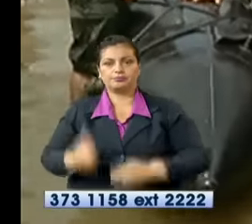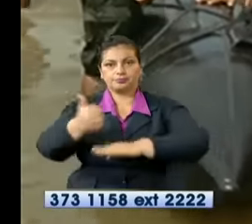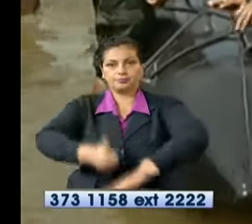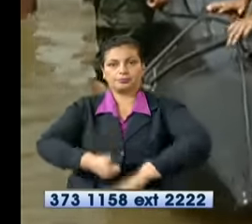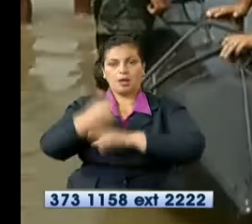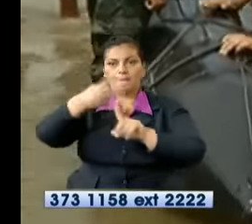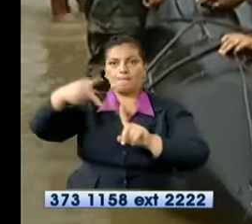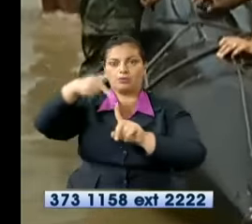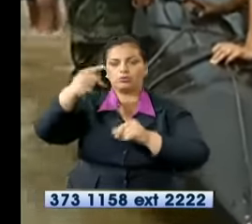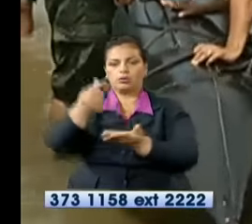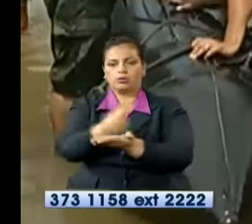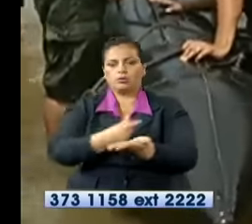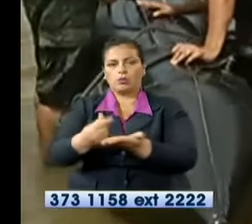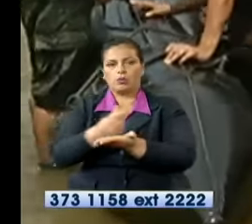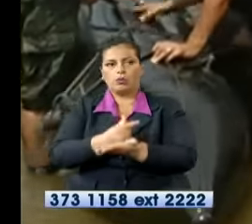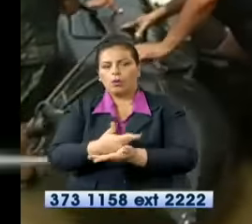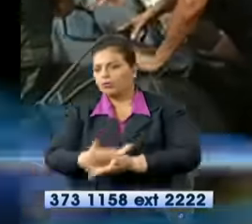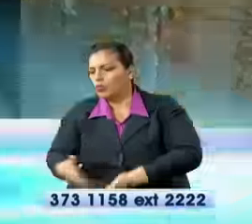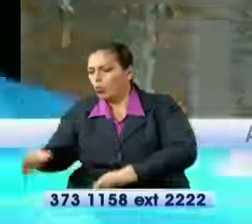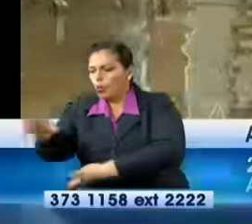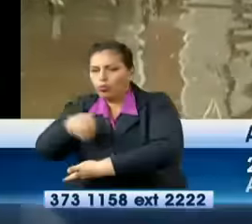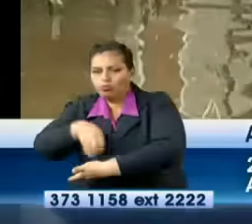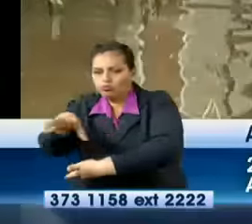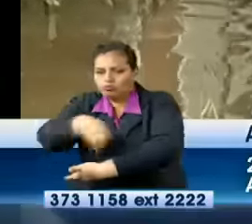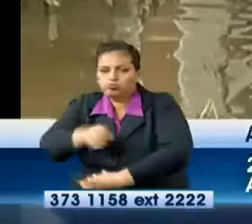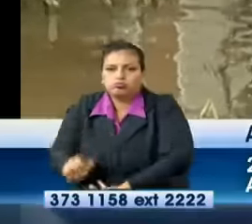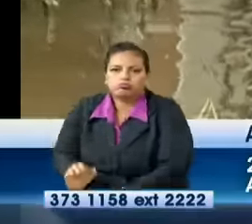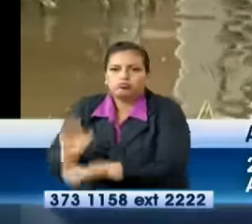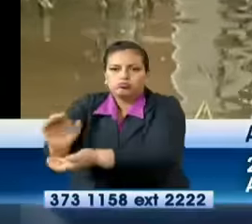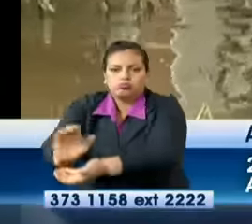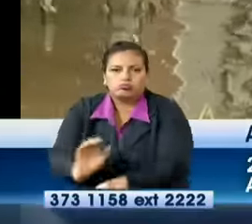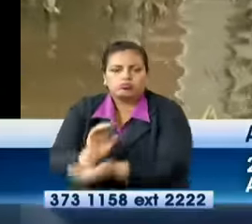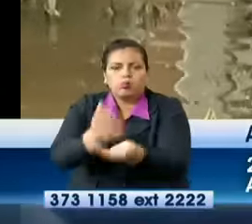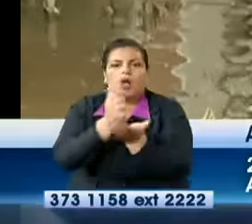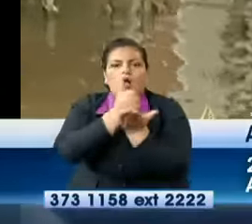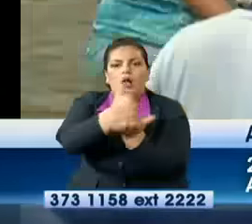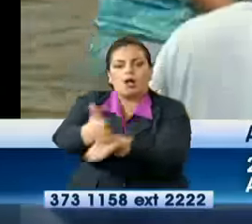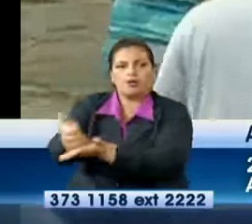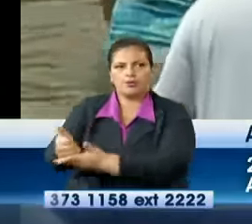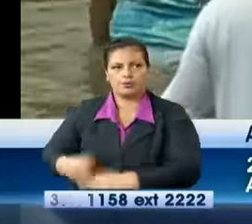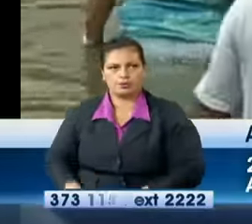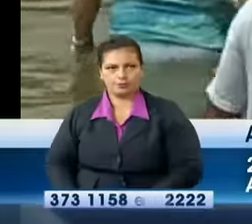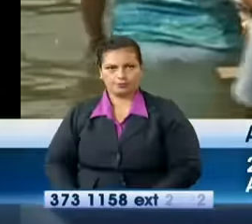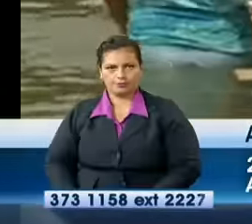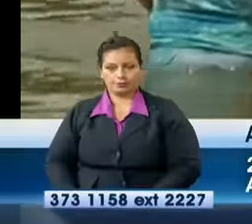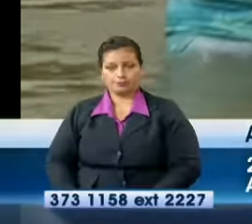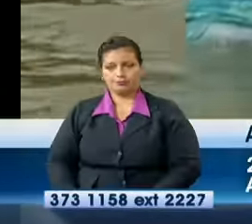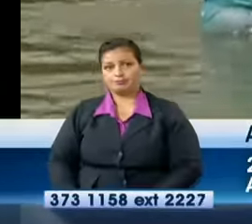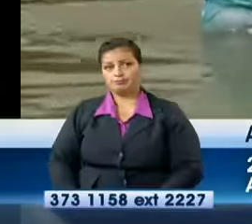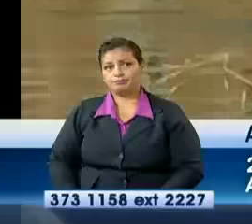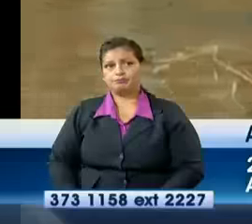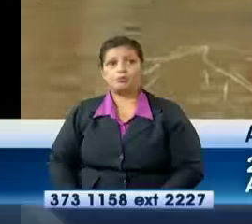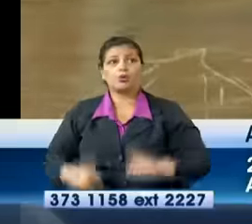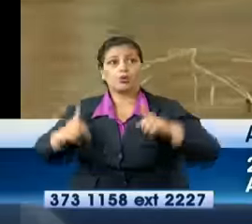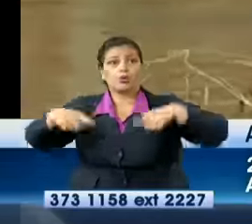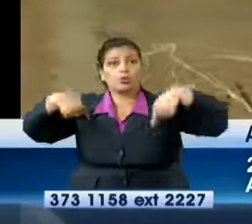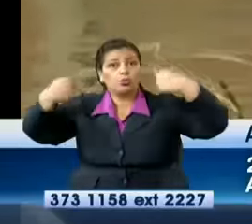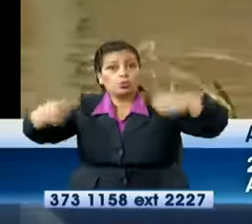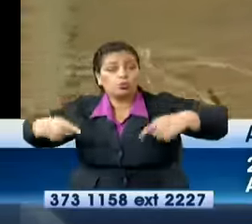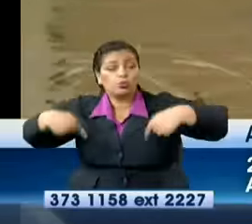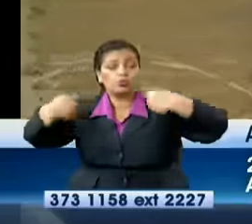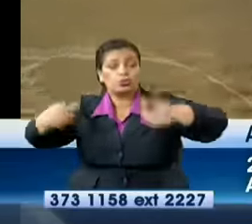Duermen en casas de amigos y familiares, pero cada mañana van en busca de cuidar lo poco que